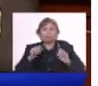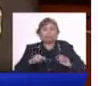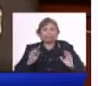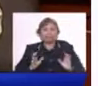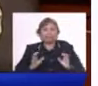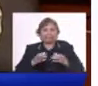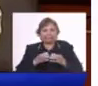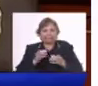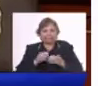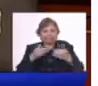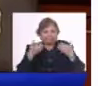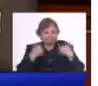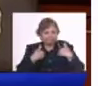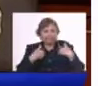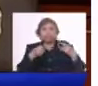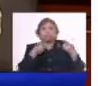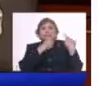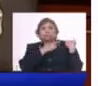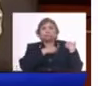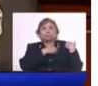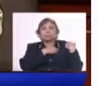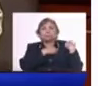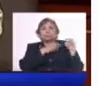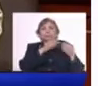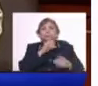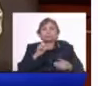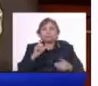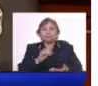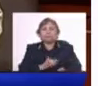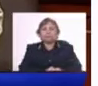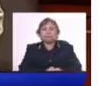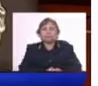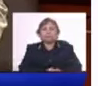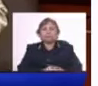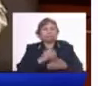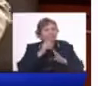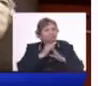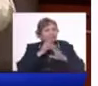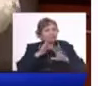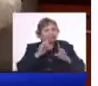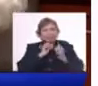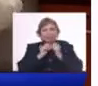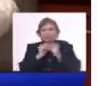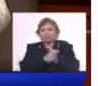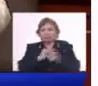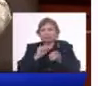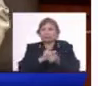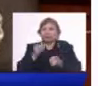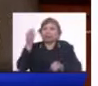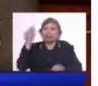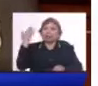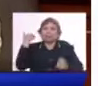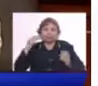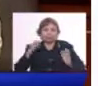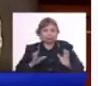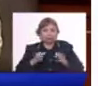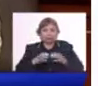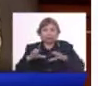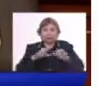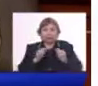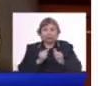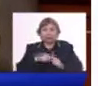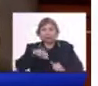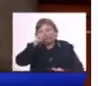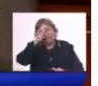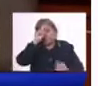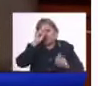Congreso tiene que asumir su rol de resarcir el daño que los congresos anteriores le han hecho a los